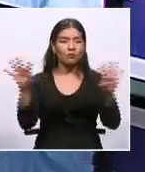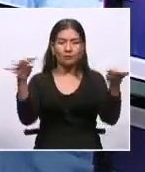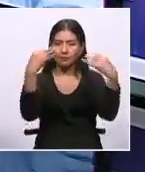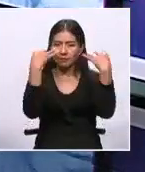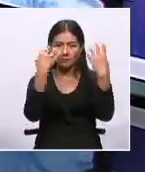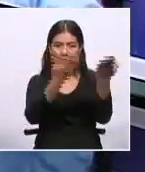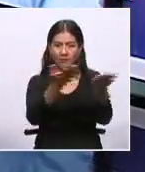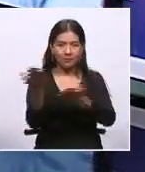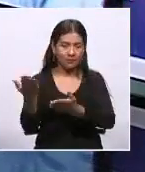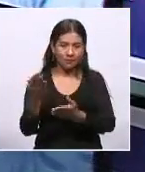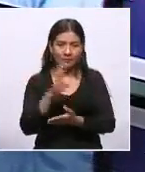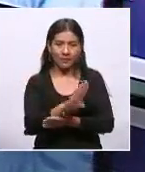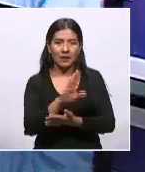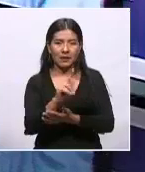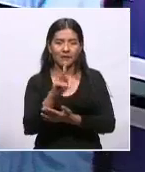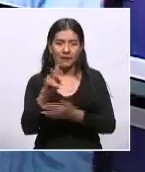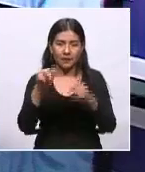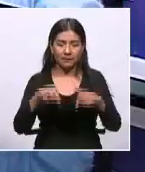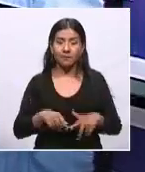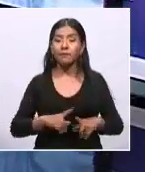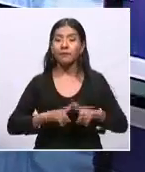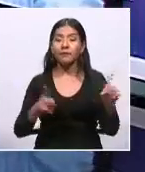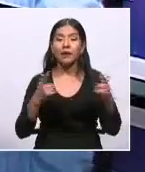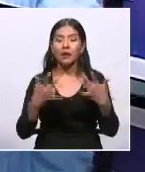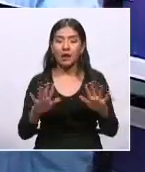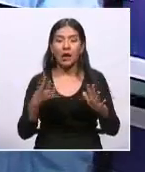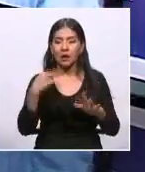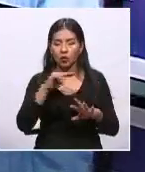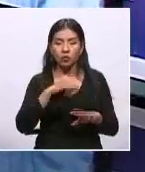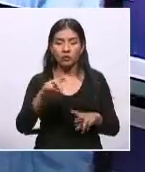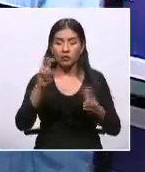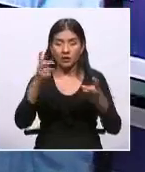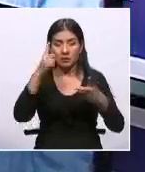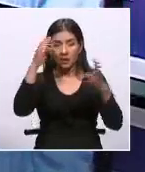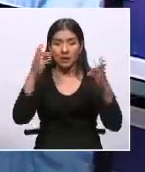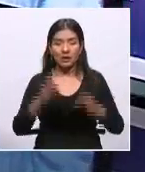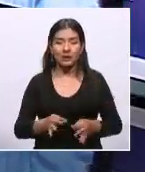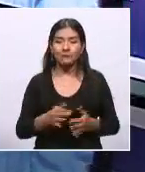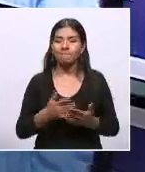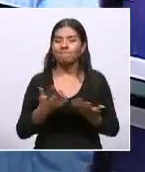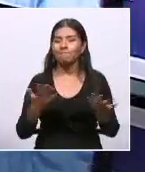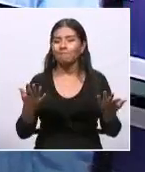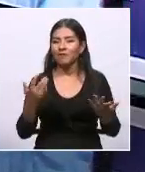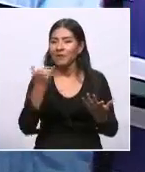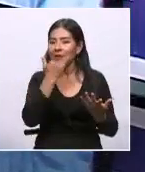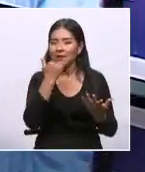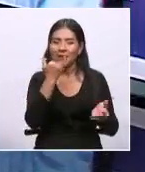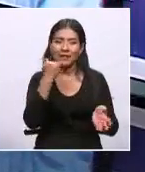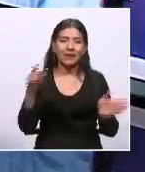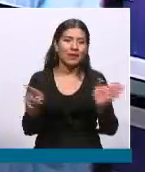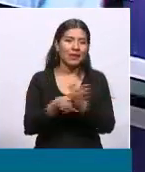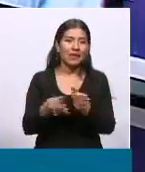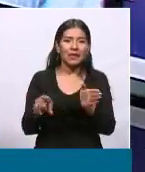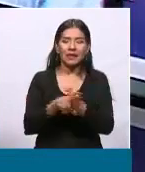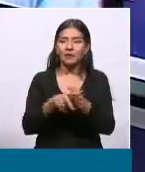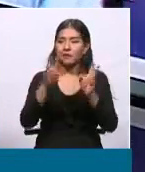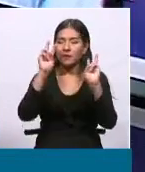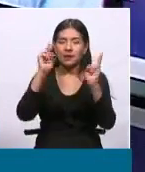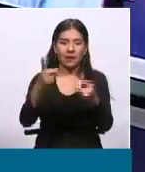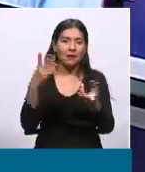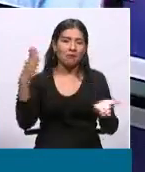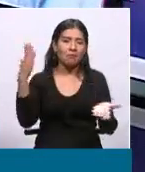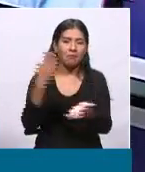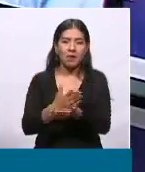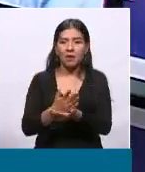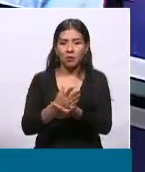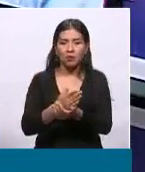televidentes de Bolivia TV. Sin duda alguna, una medida desacertada como fue el paro indefinido, como es